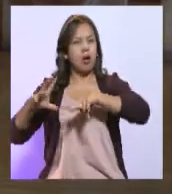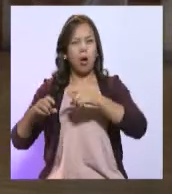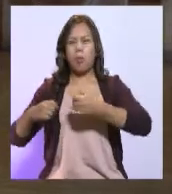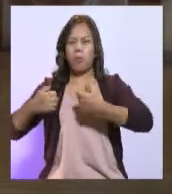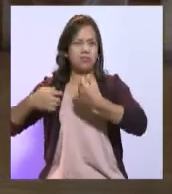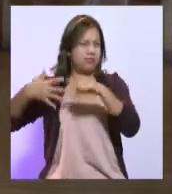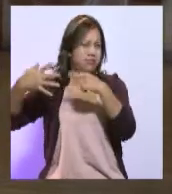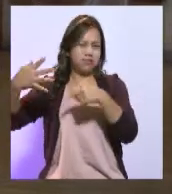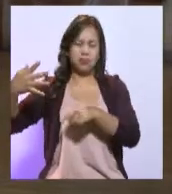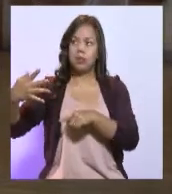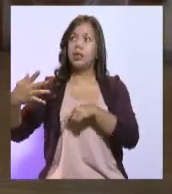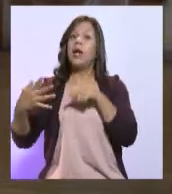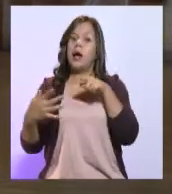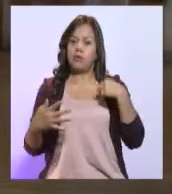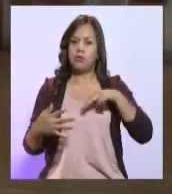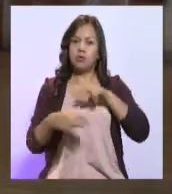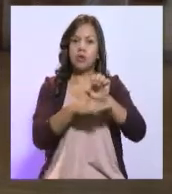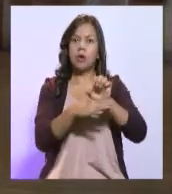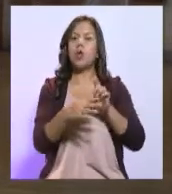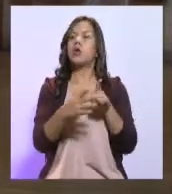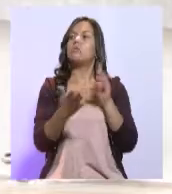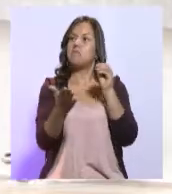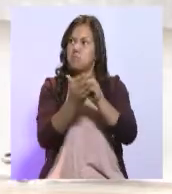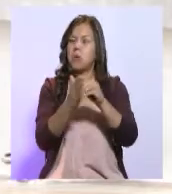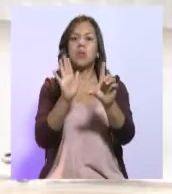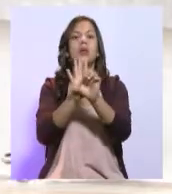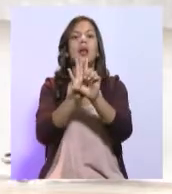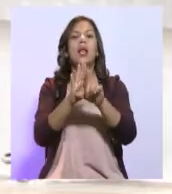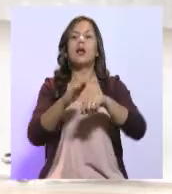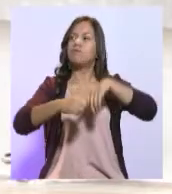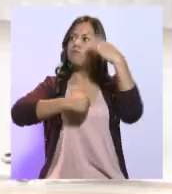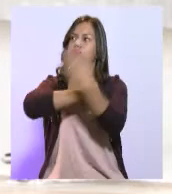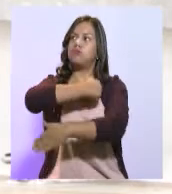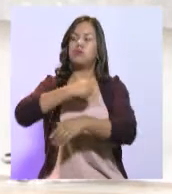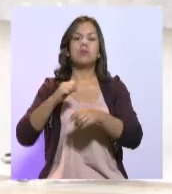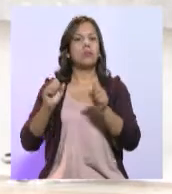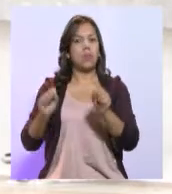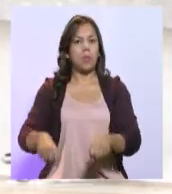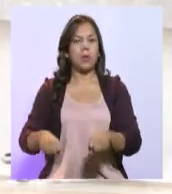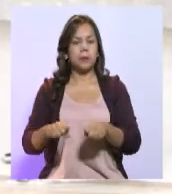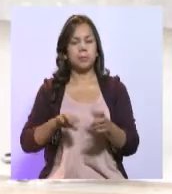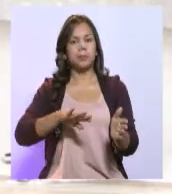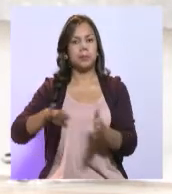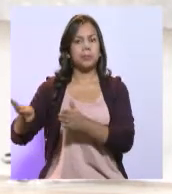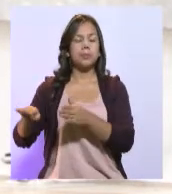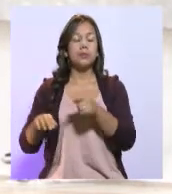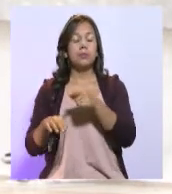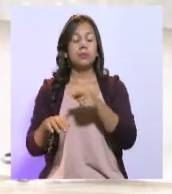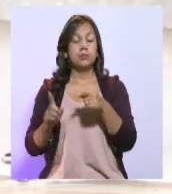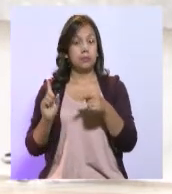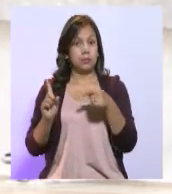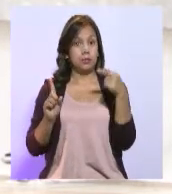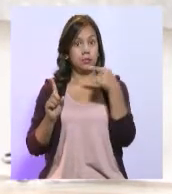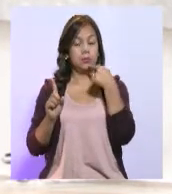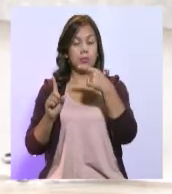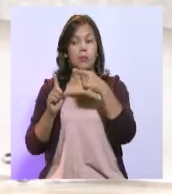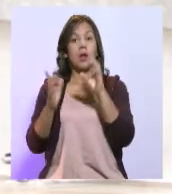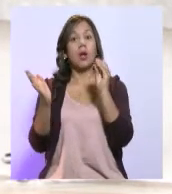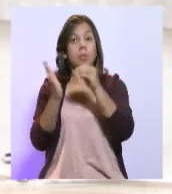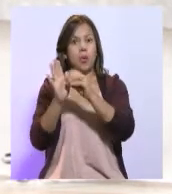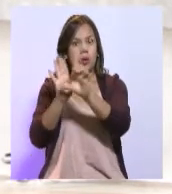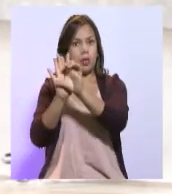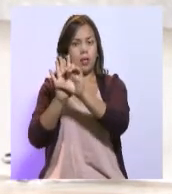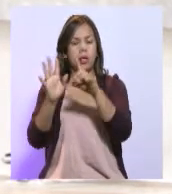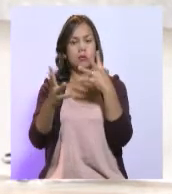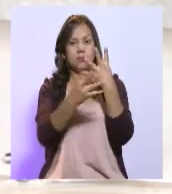de la judicatura del sistema judicial del país. Hernández precisó que lo hecho en el Código Orgánico Integral Penal